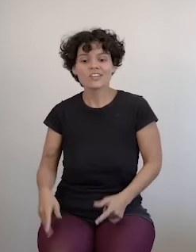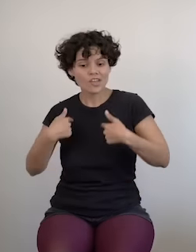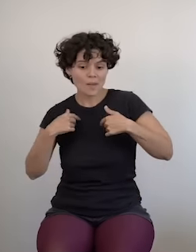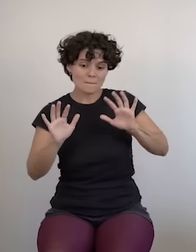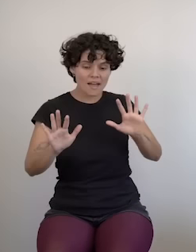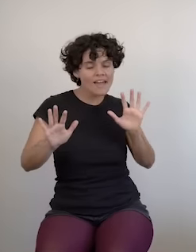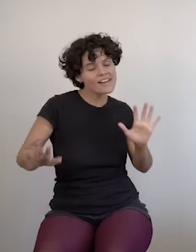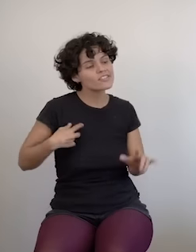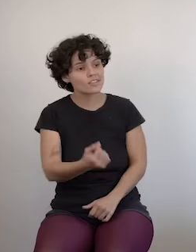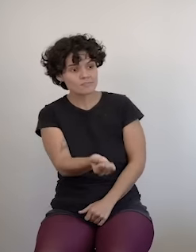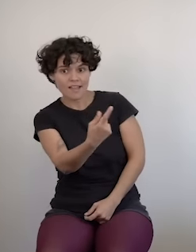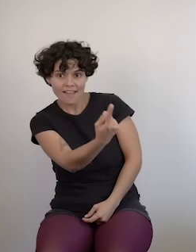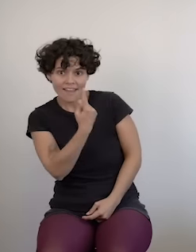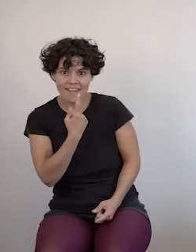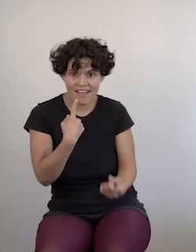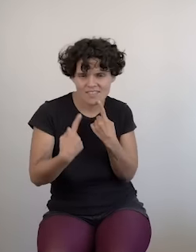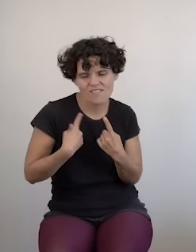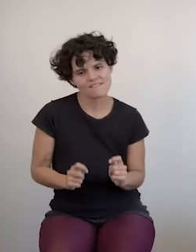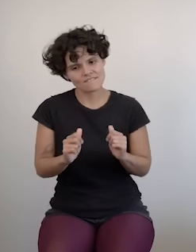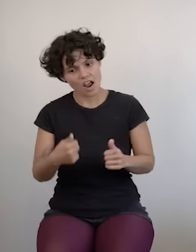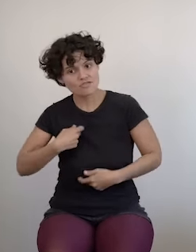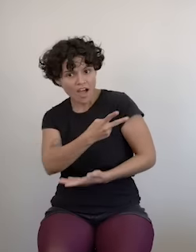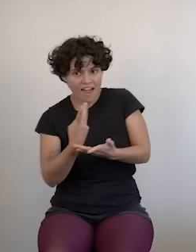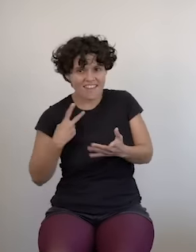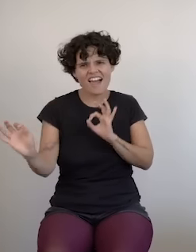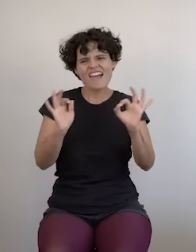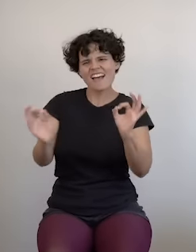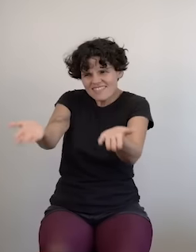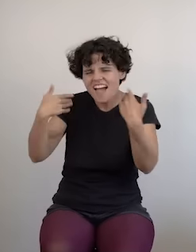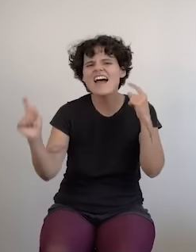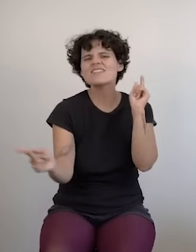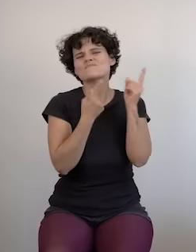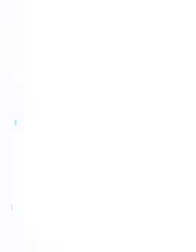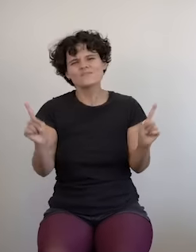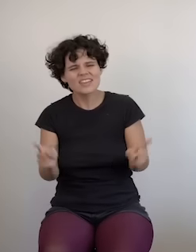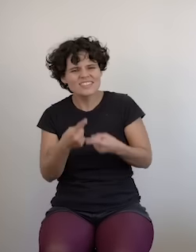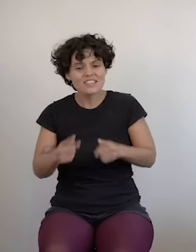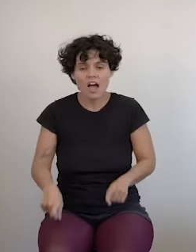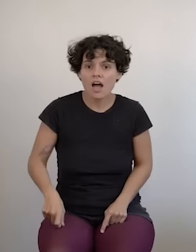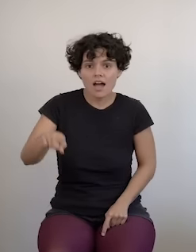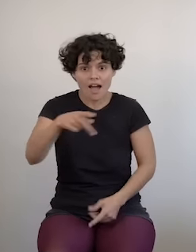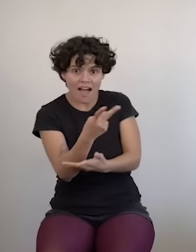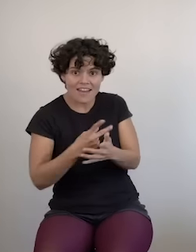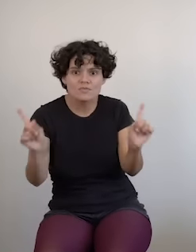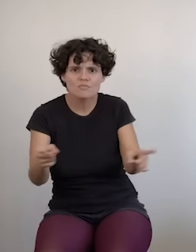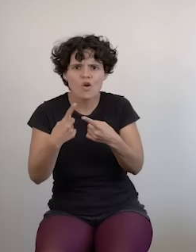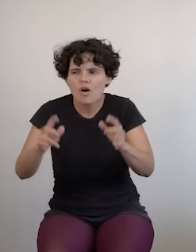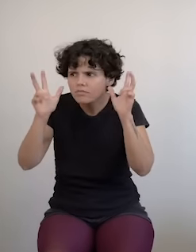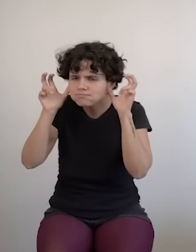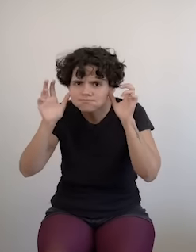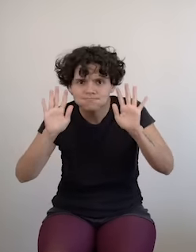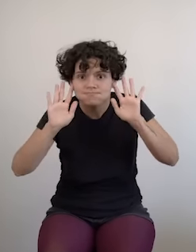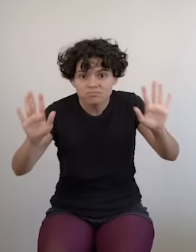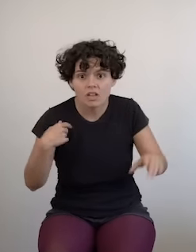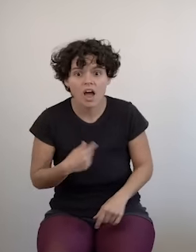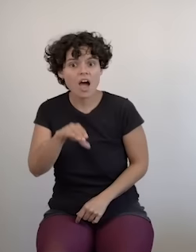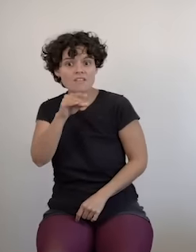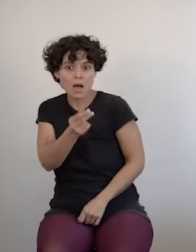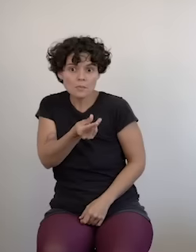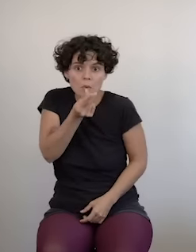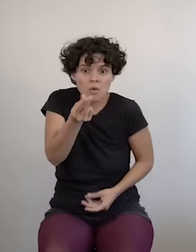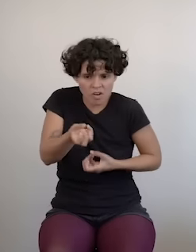Estoy esperando la mejor entrevista. Arte elegante, tírame la pista. Arte elegante, el sonido que escucho.